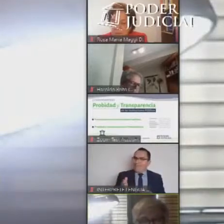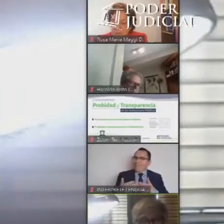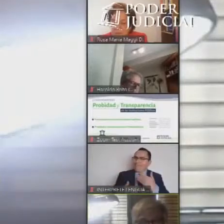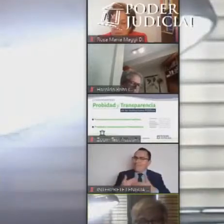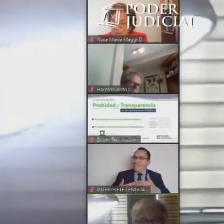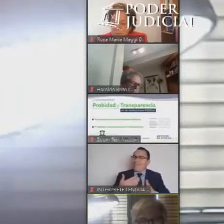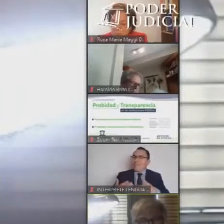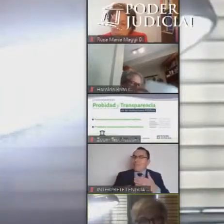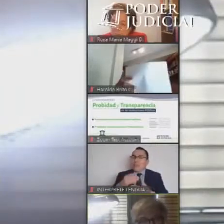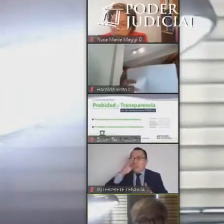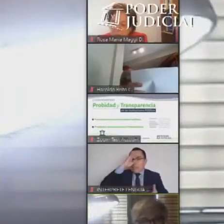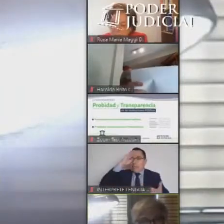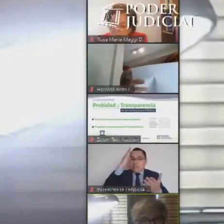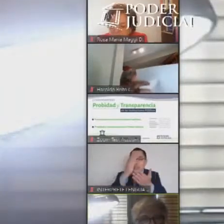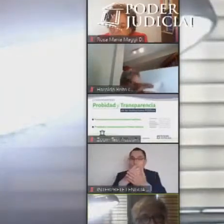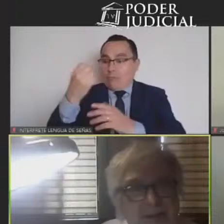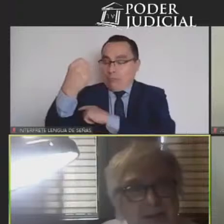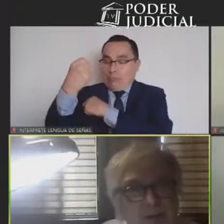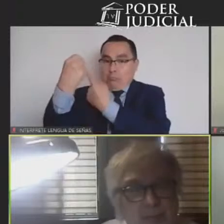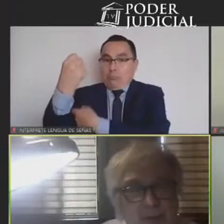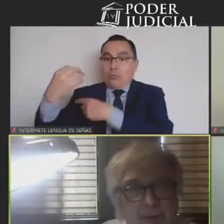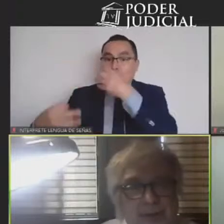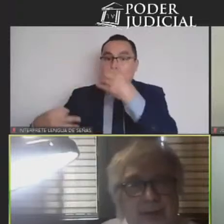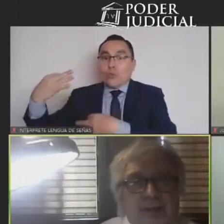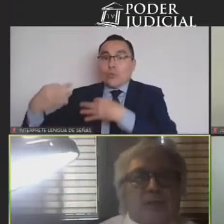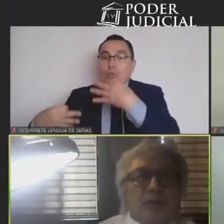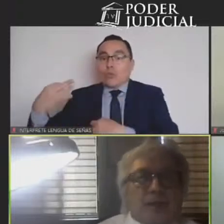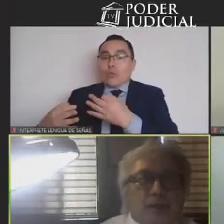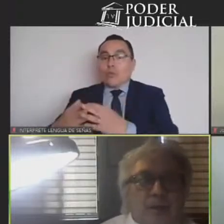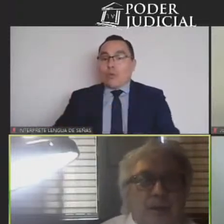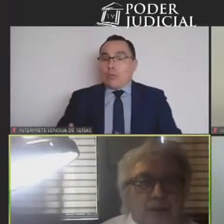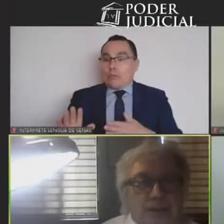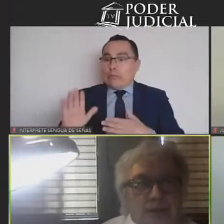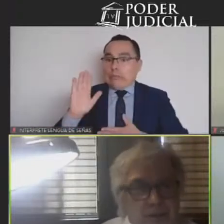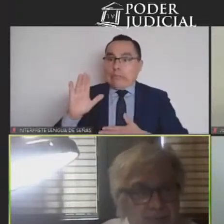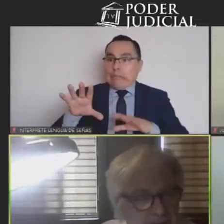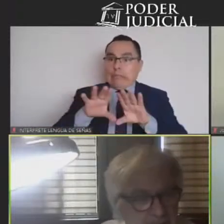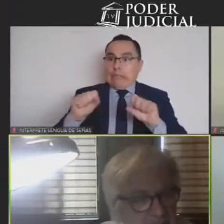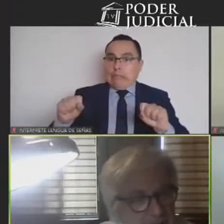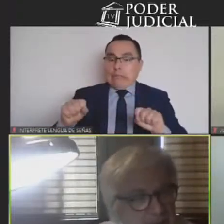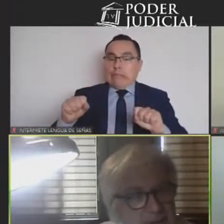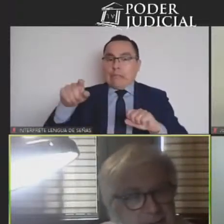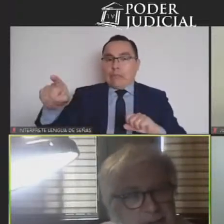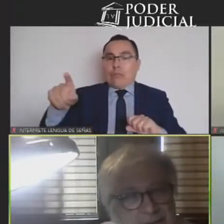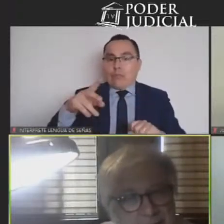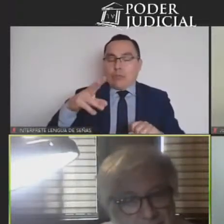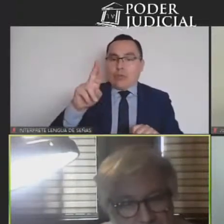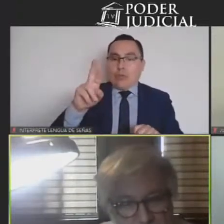las decisiones del Poder Judicial se vayan a ver comprometidas, como dijo doña Rosa María,